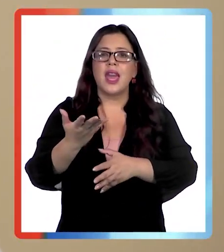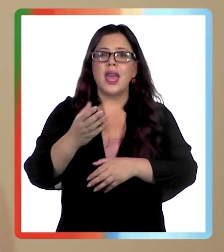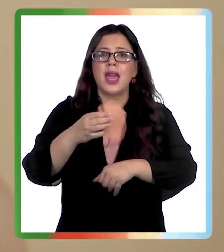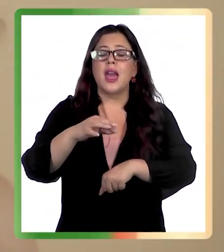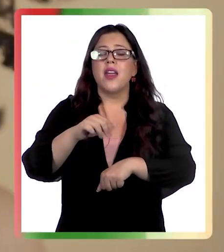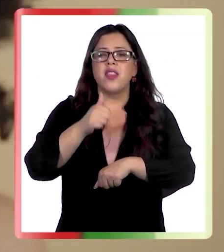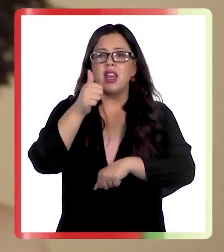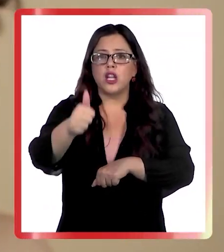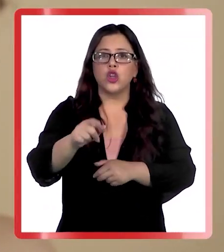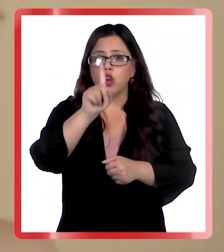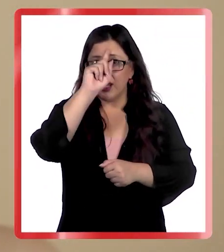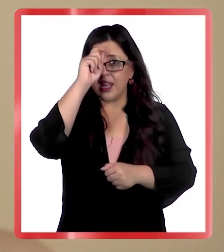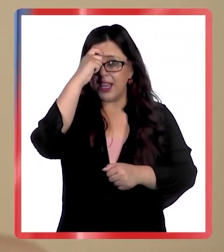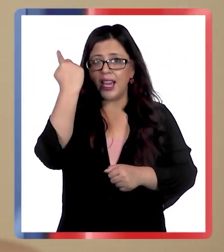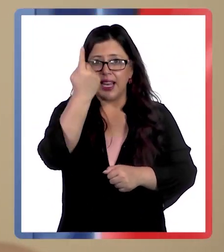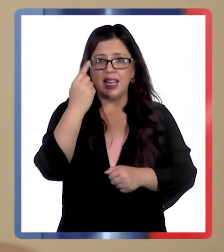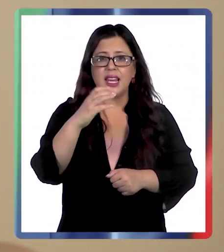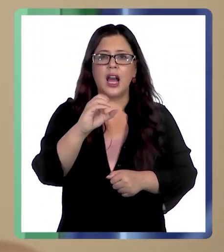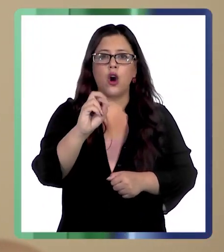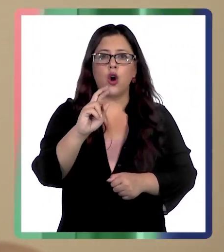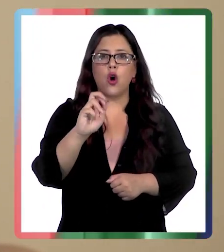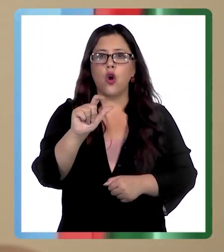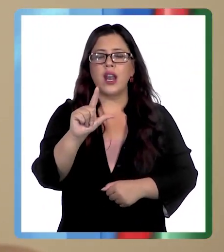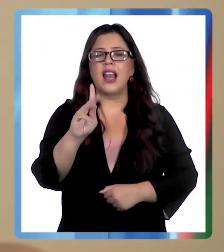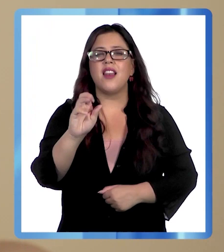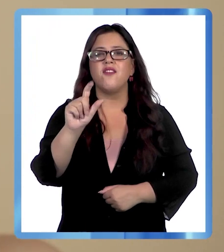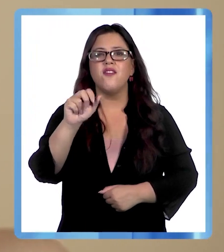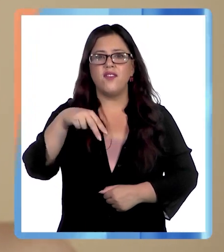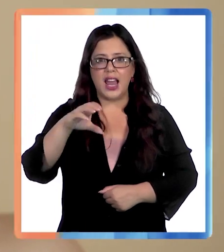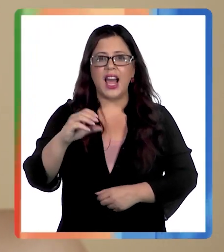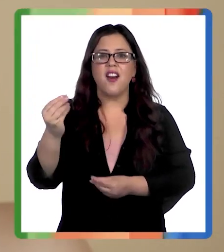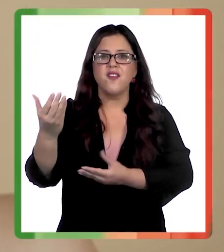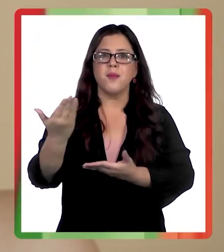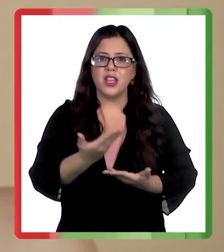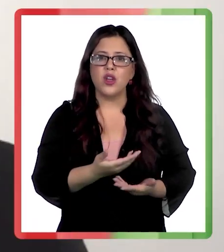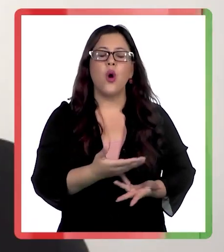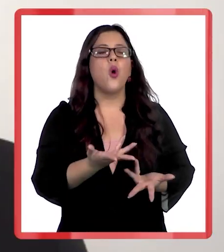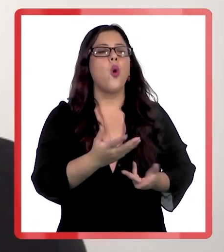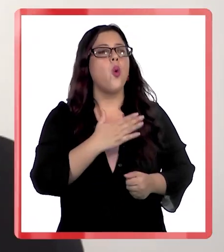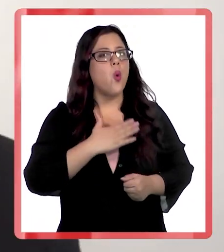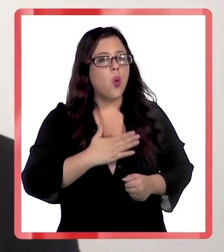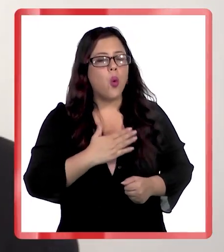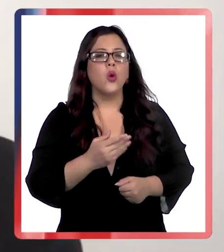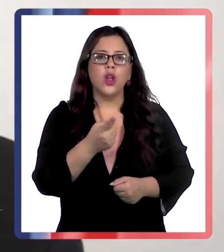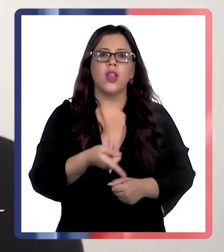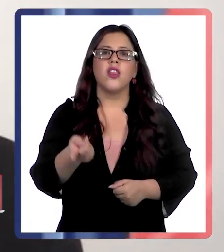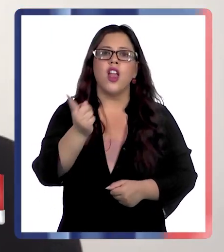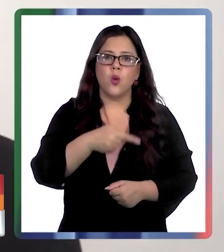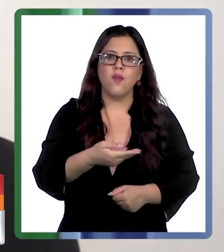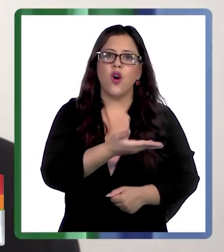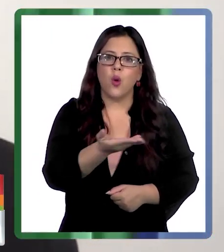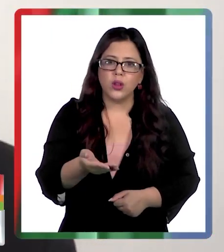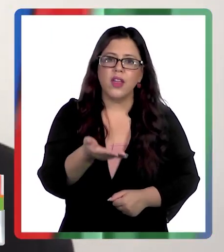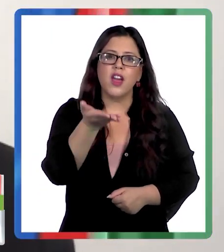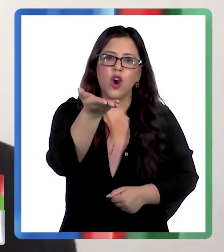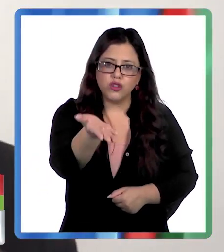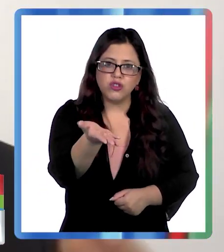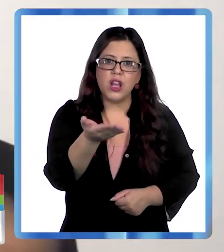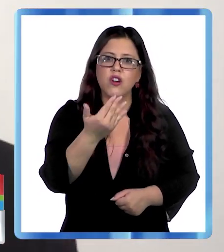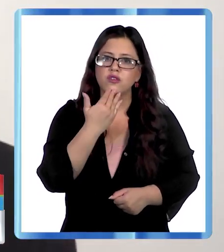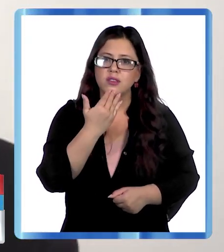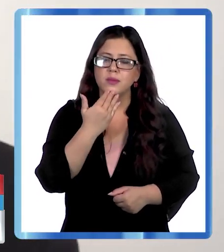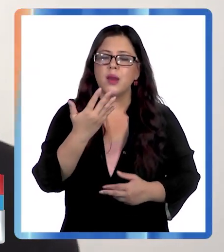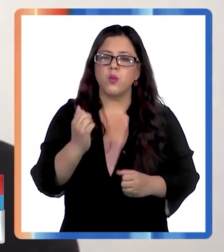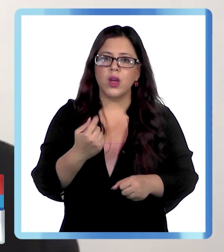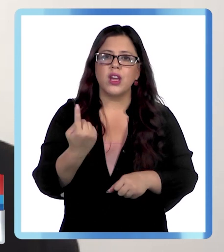Gustavo masy director de la clínica oral blan bienvenido un placer nuevamente estar con ustedes estar